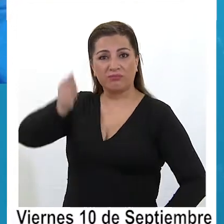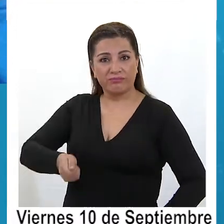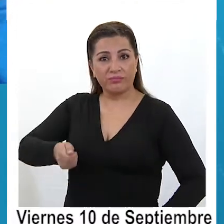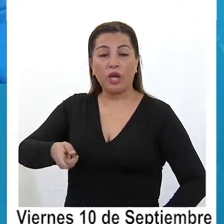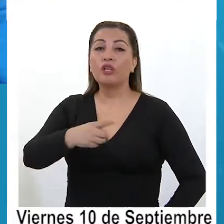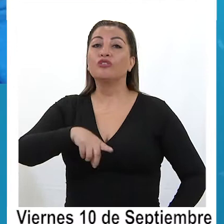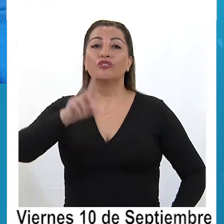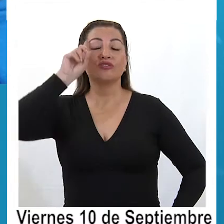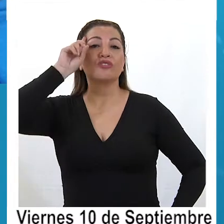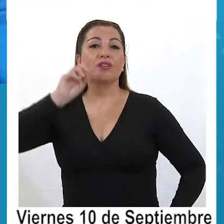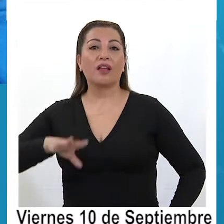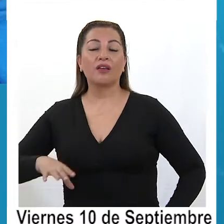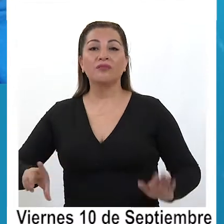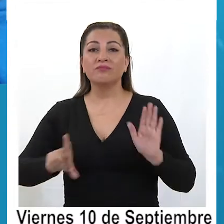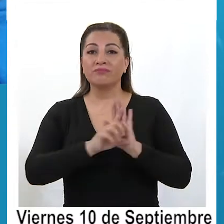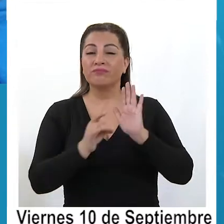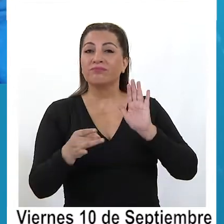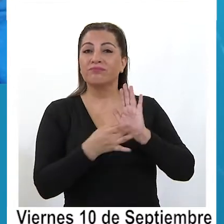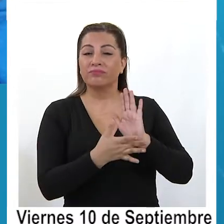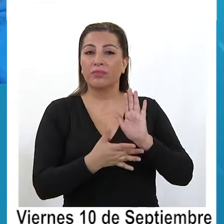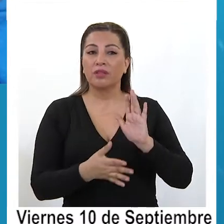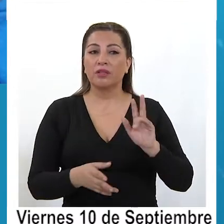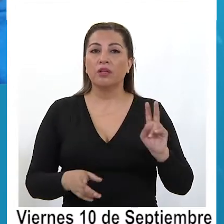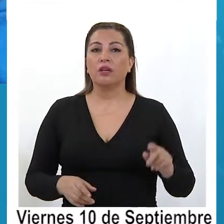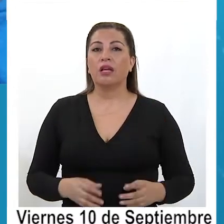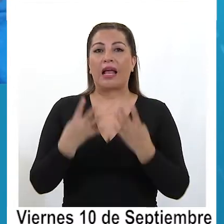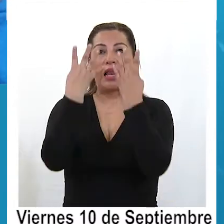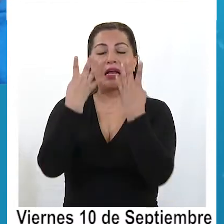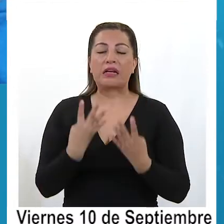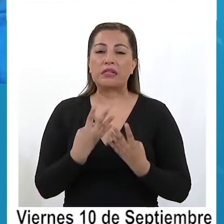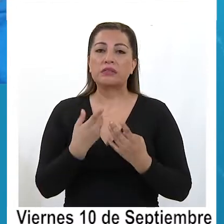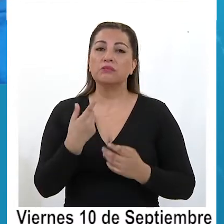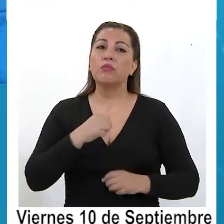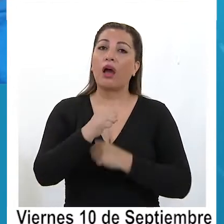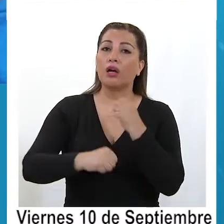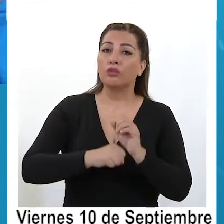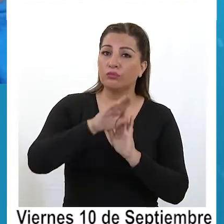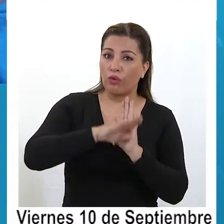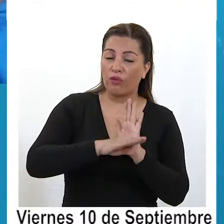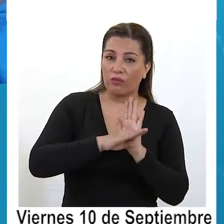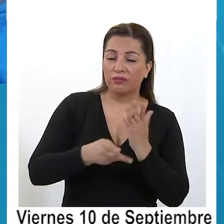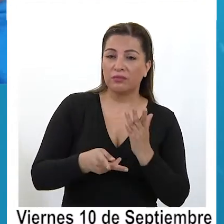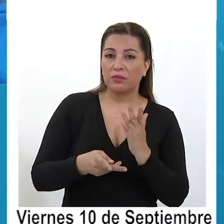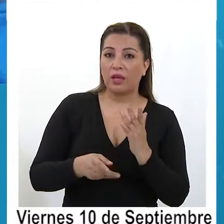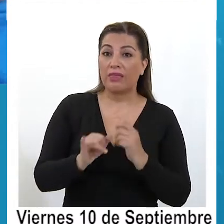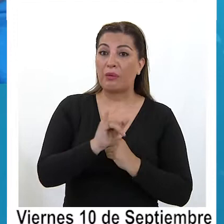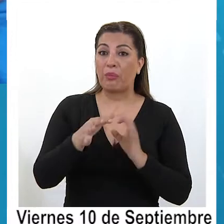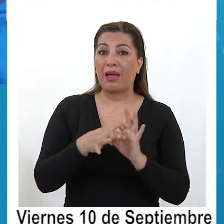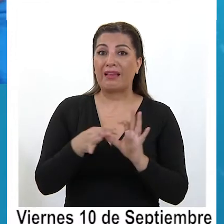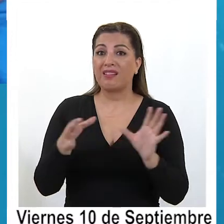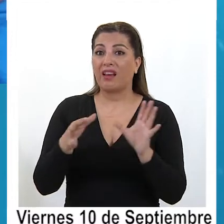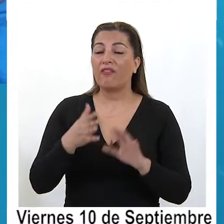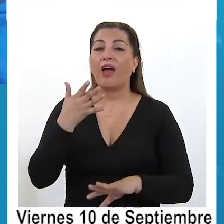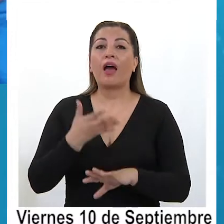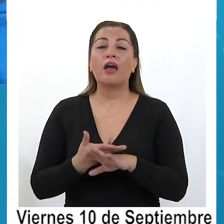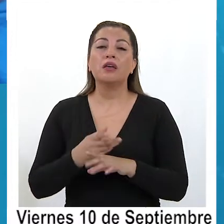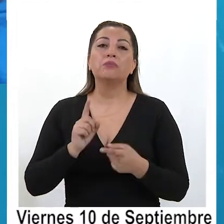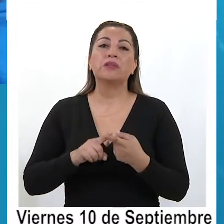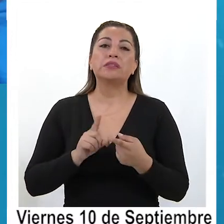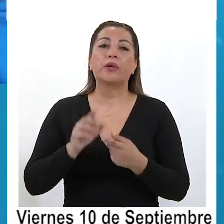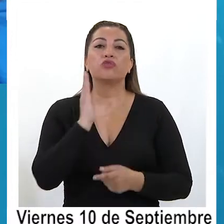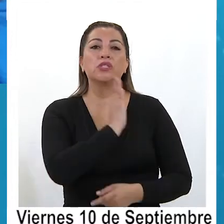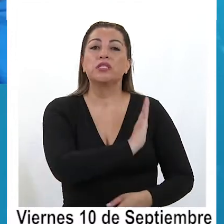tener claro que este delito tiene una pena relativamente baja, pero de acuerdo al legislador se agrava cuando hay participación de niños,